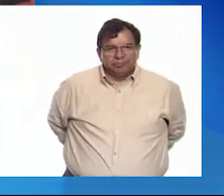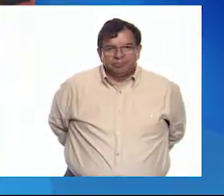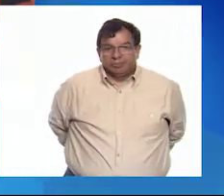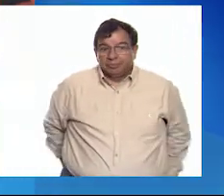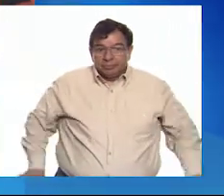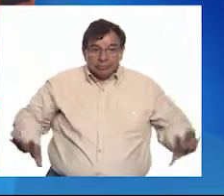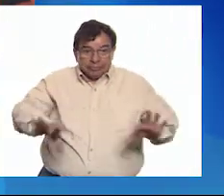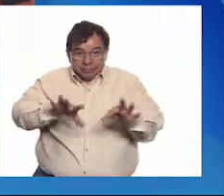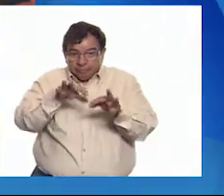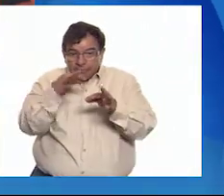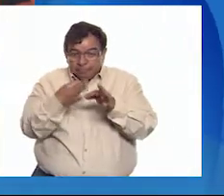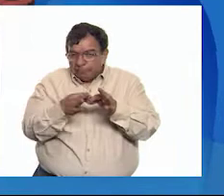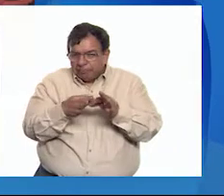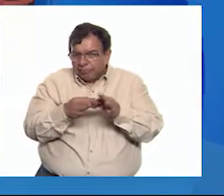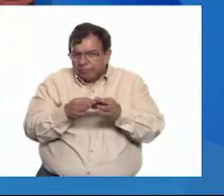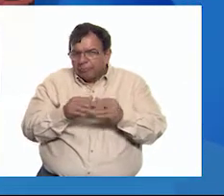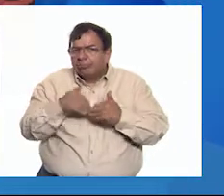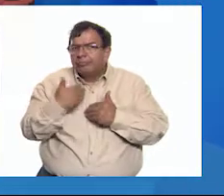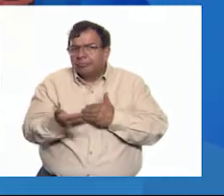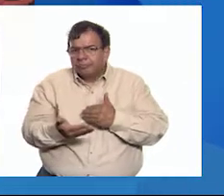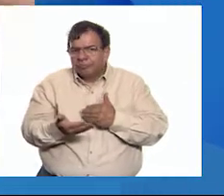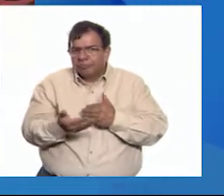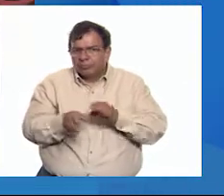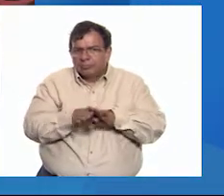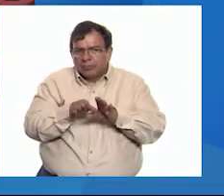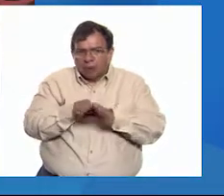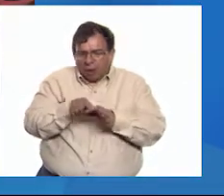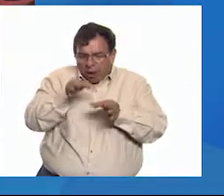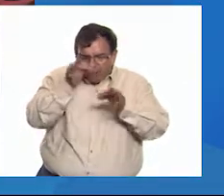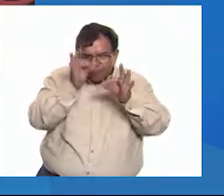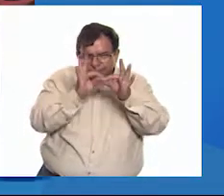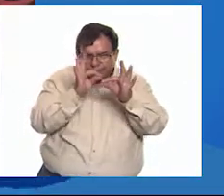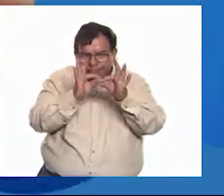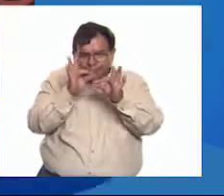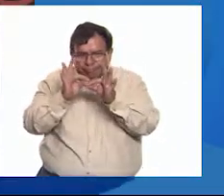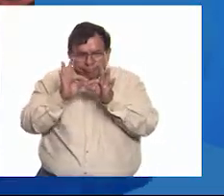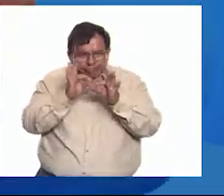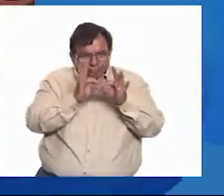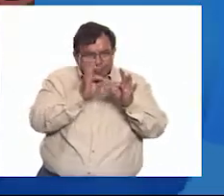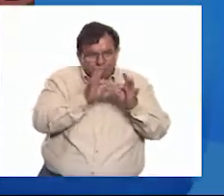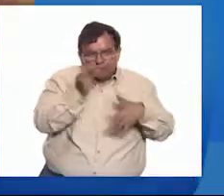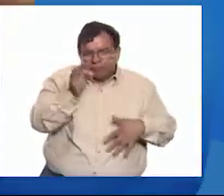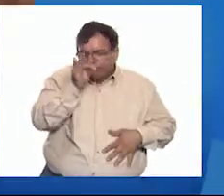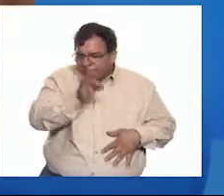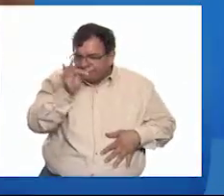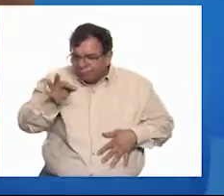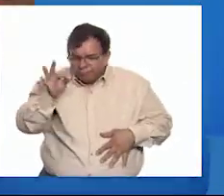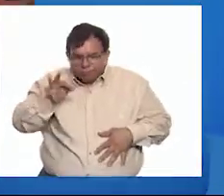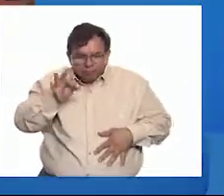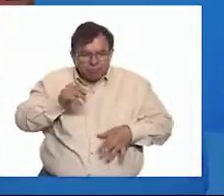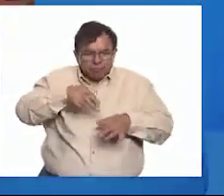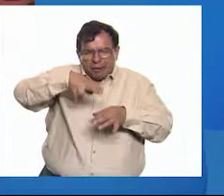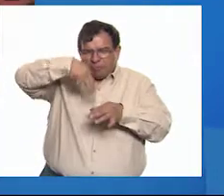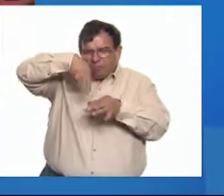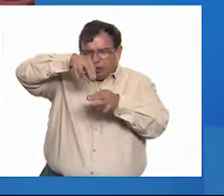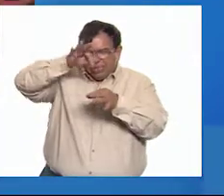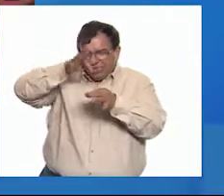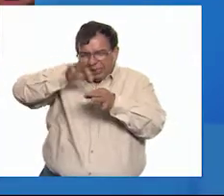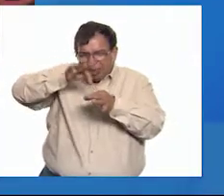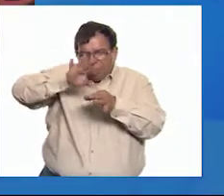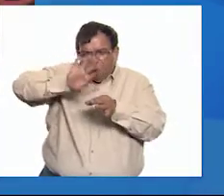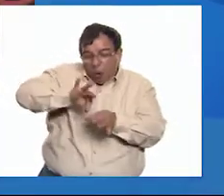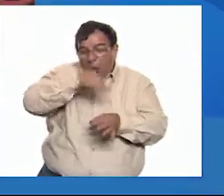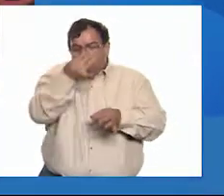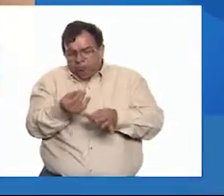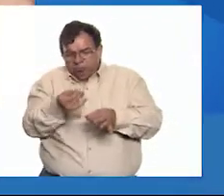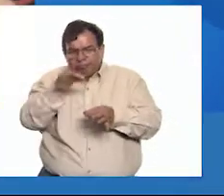Una vez terminado, lo que sigue es realizar el punteado. Pueden utilizar un pincel o pueden utilizar la parte posterior de ese